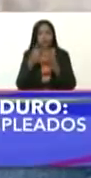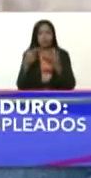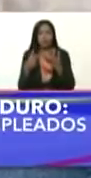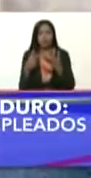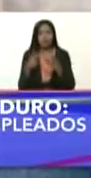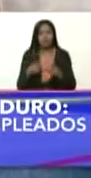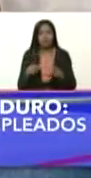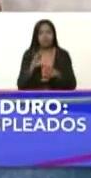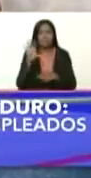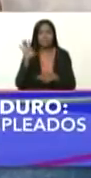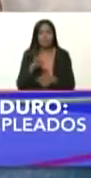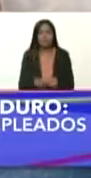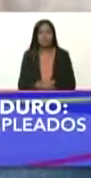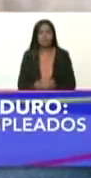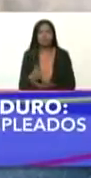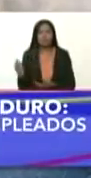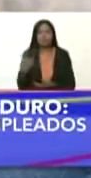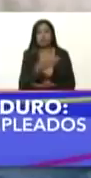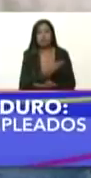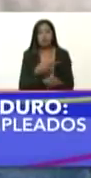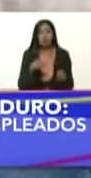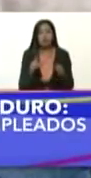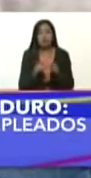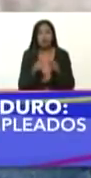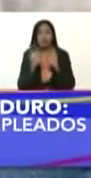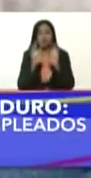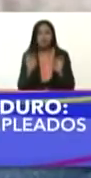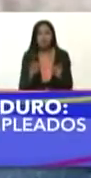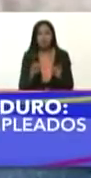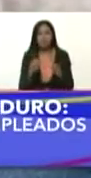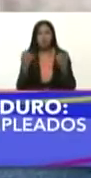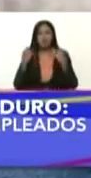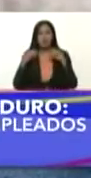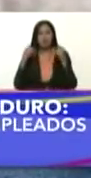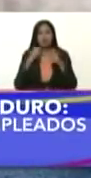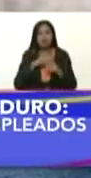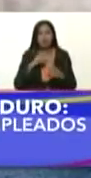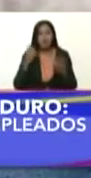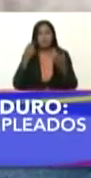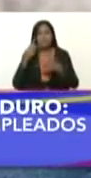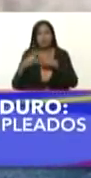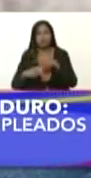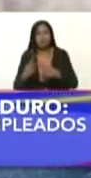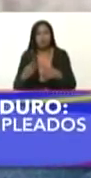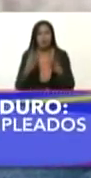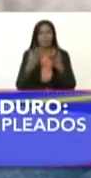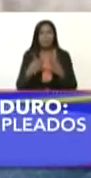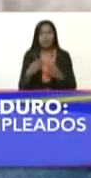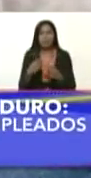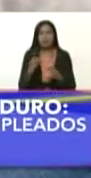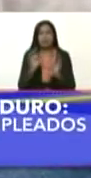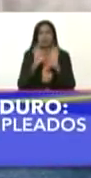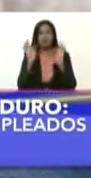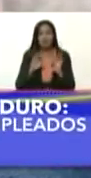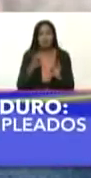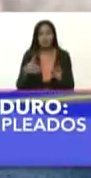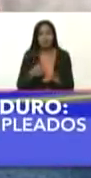todo el país para reciclarlos, los desechos que no son productivos dentro de las empresas para darle mayor utilidad a